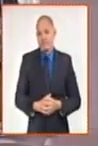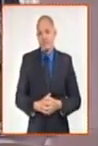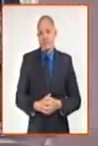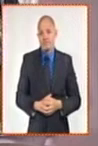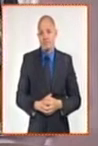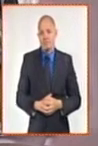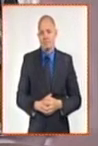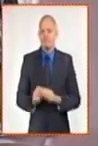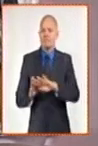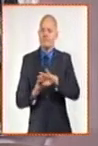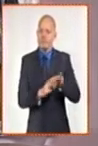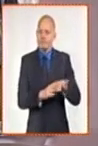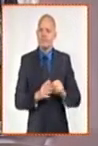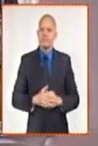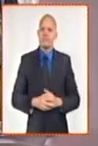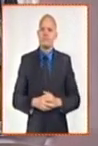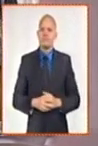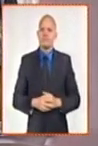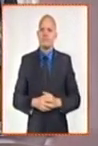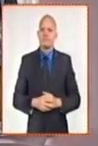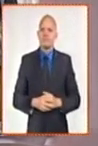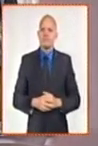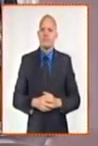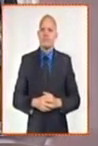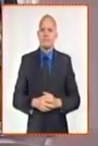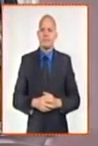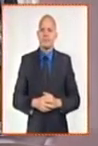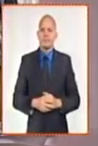tipo. Tenemos movilizada,